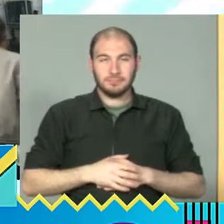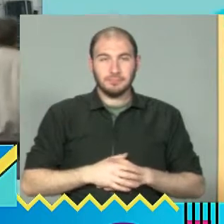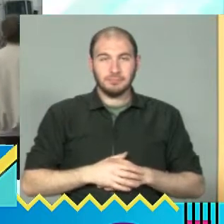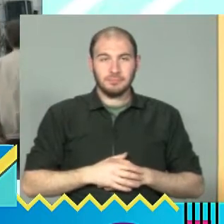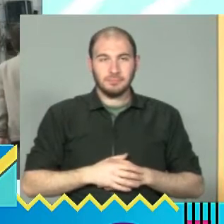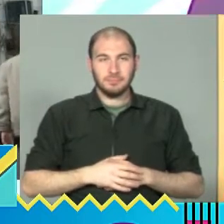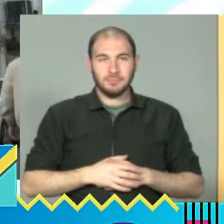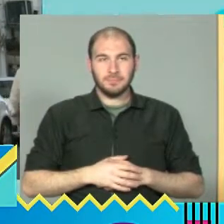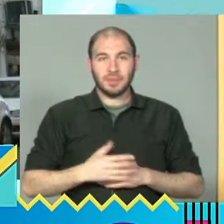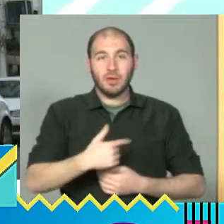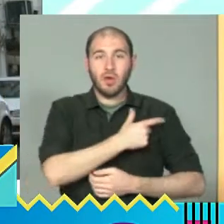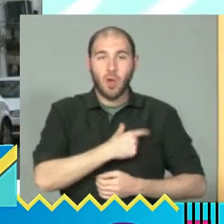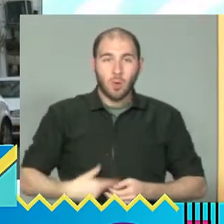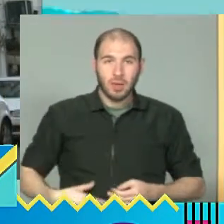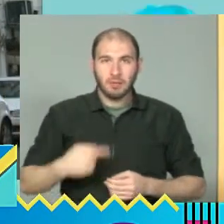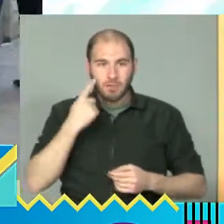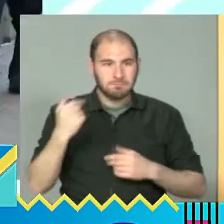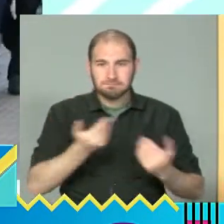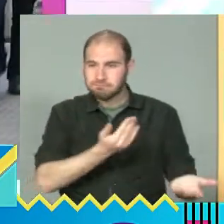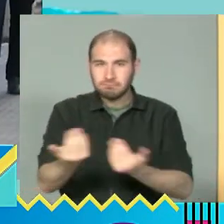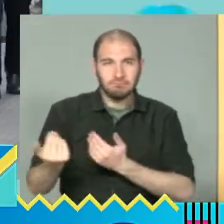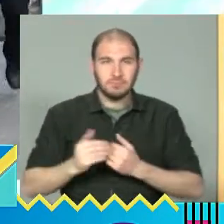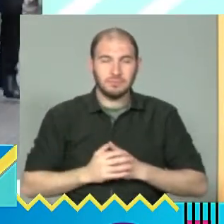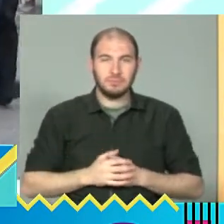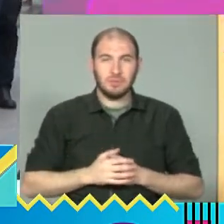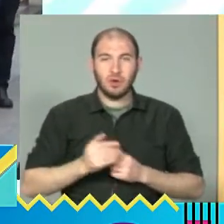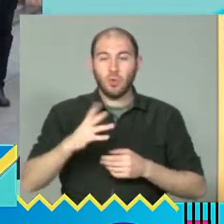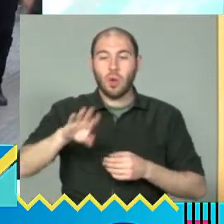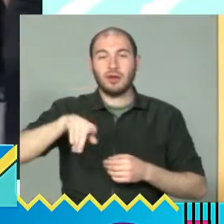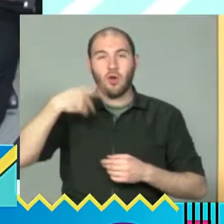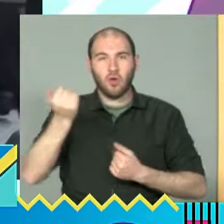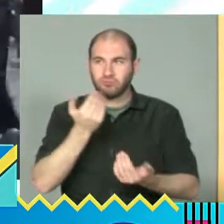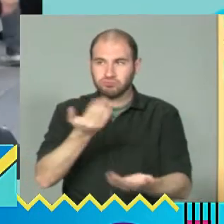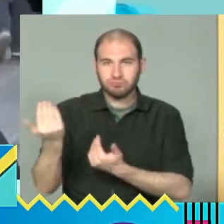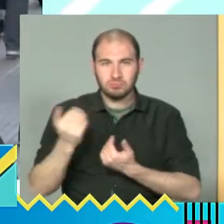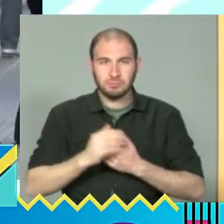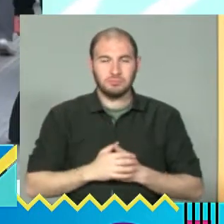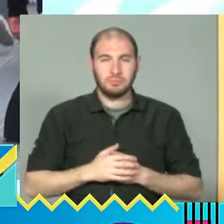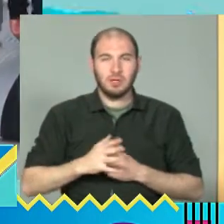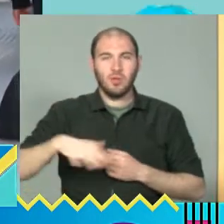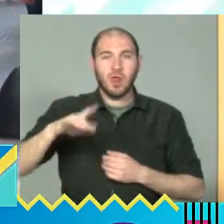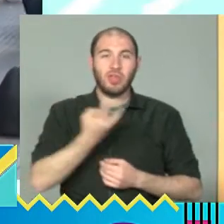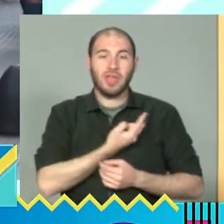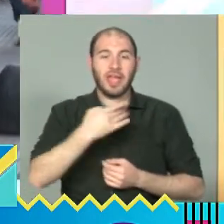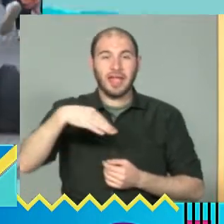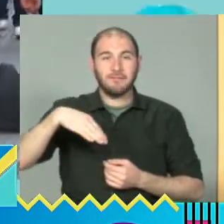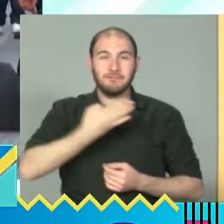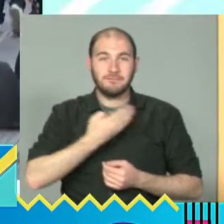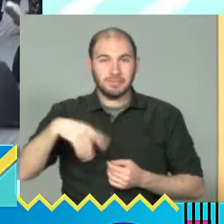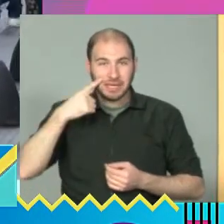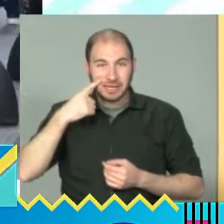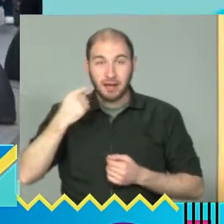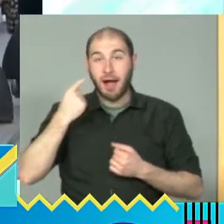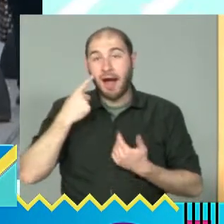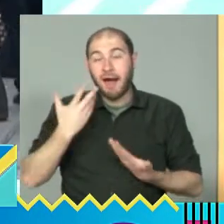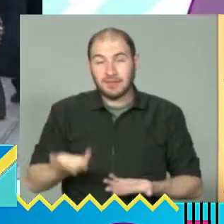por lo cual el gobierno ha salido a buscarlos a otro lugar. El lugar es el FMI. Bueno, digo, habrá que